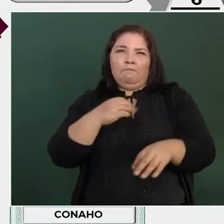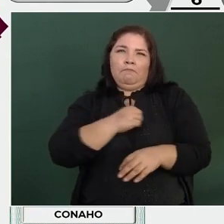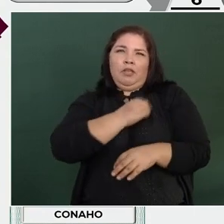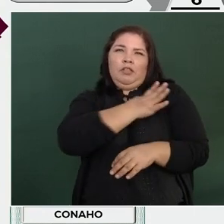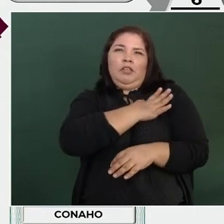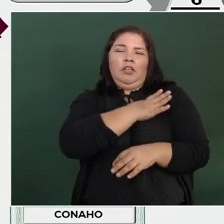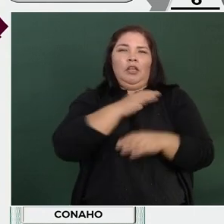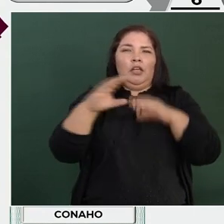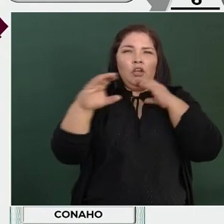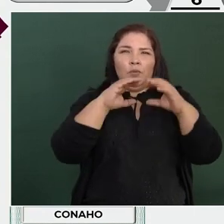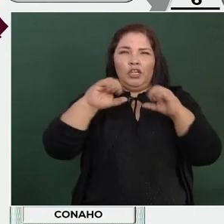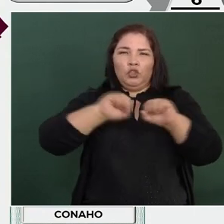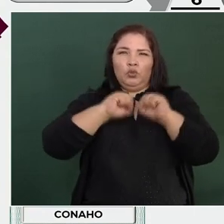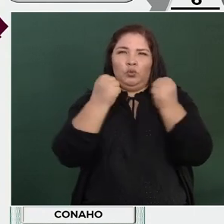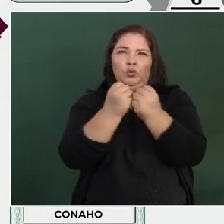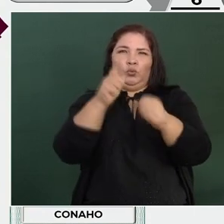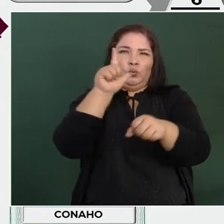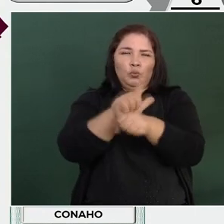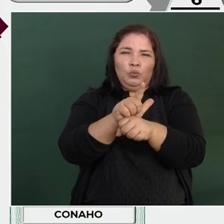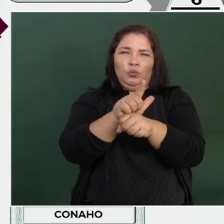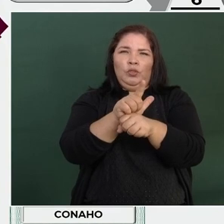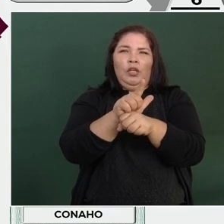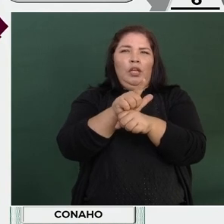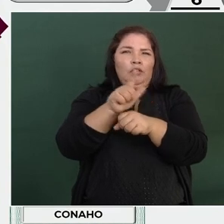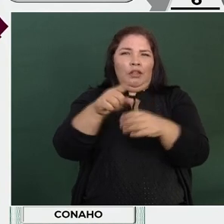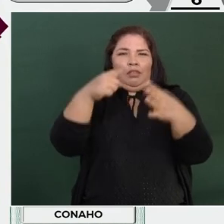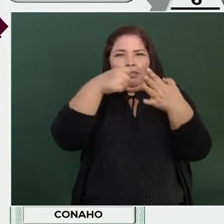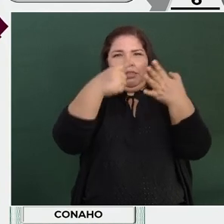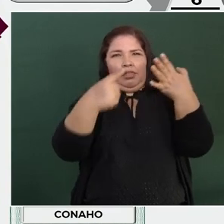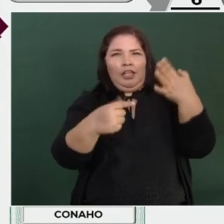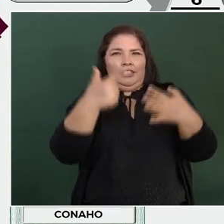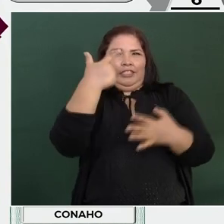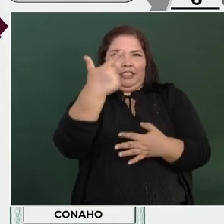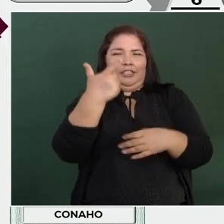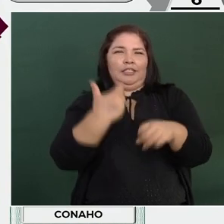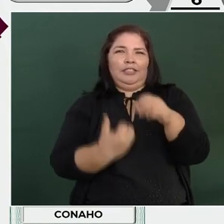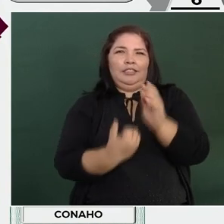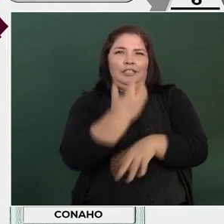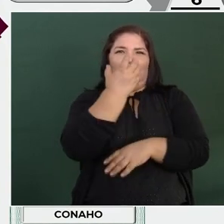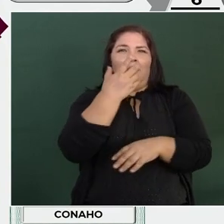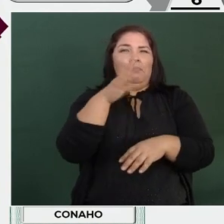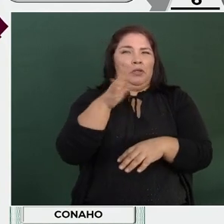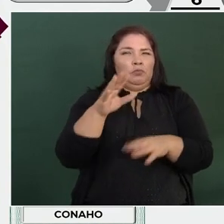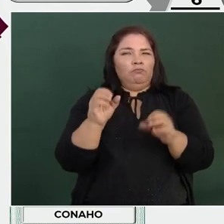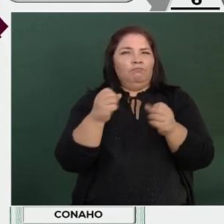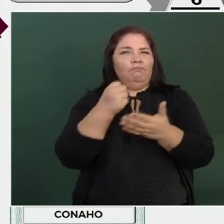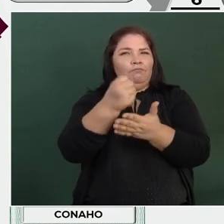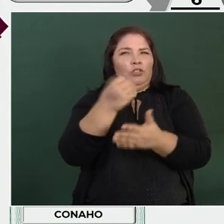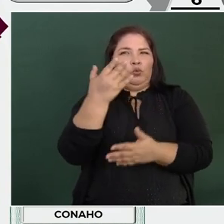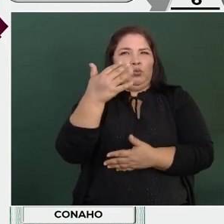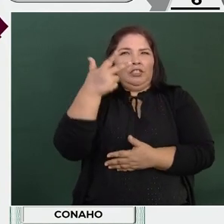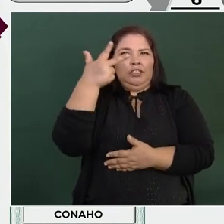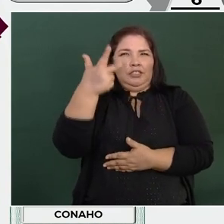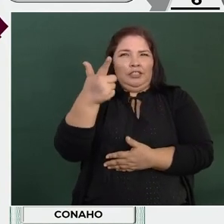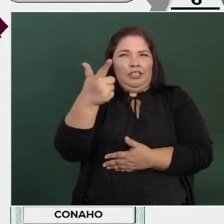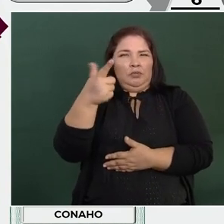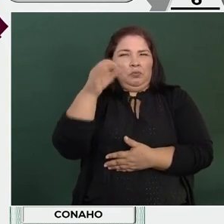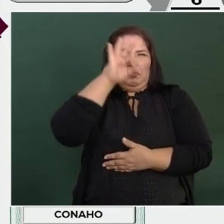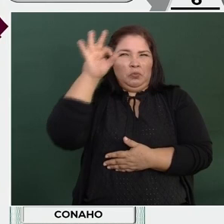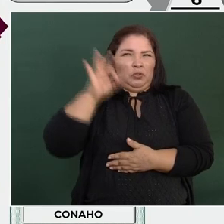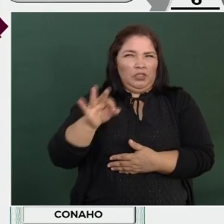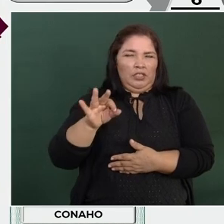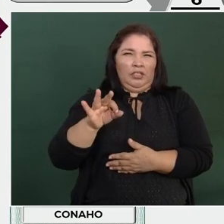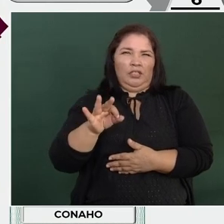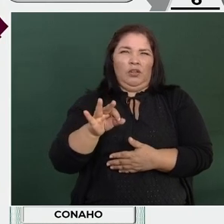y comunicación social. Son 7 estados que aportan más o menos el 56% de los homicidios